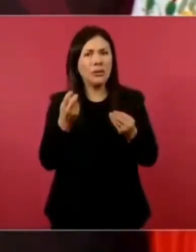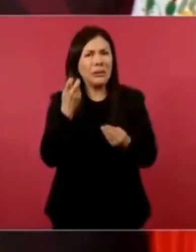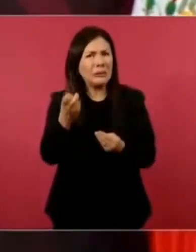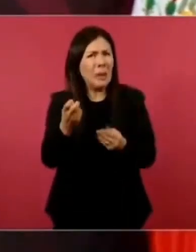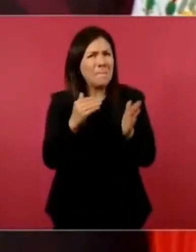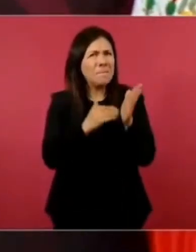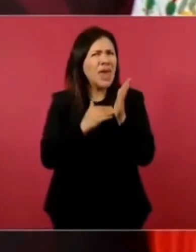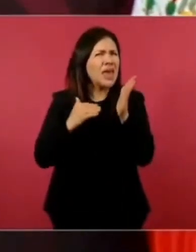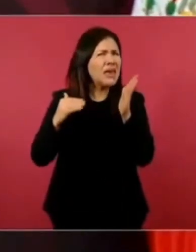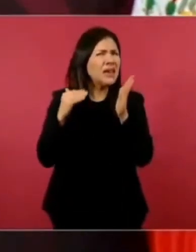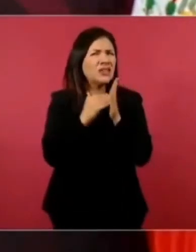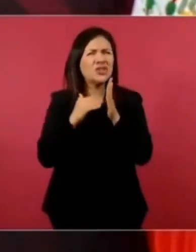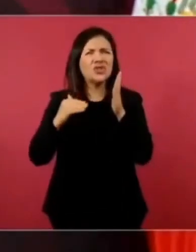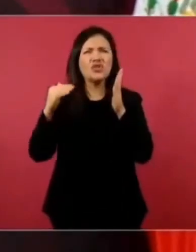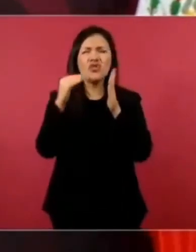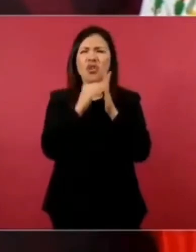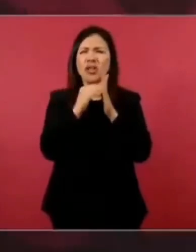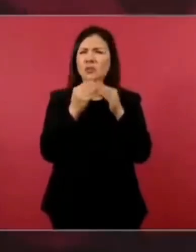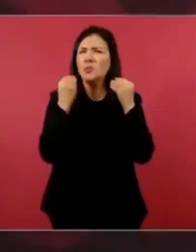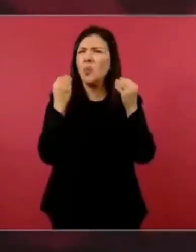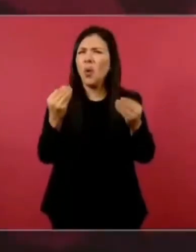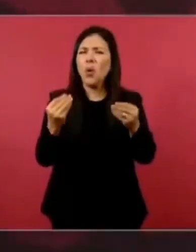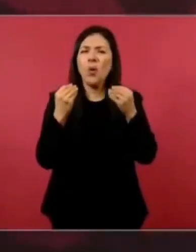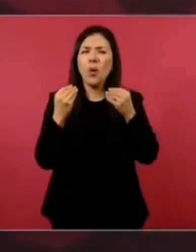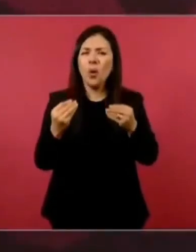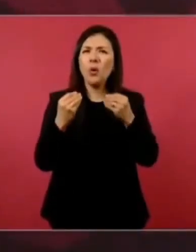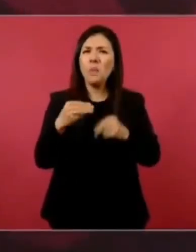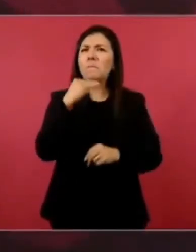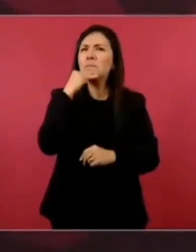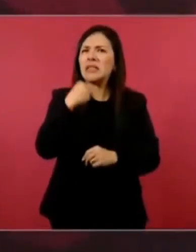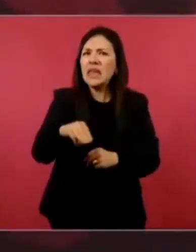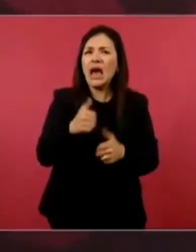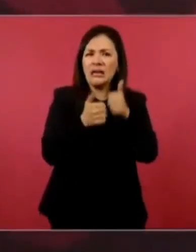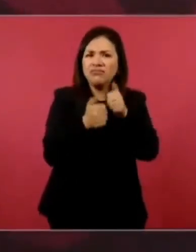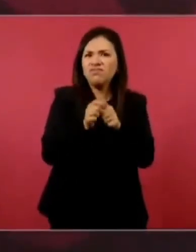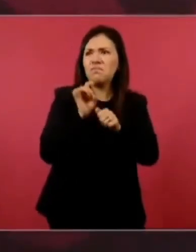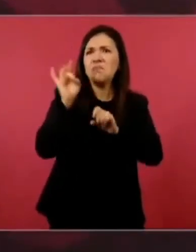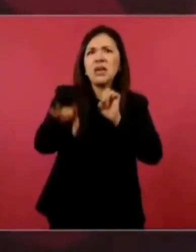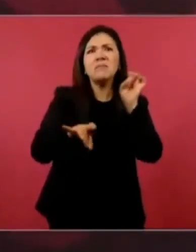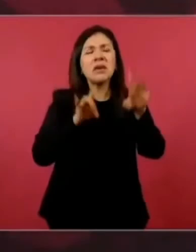millones de mensajes